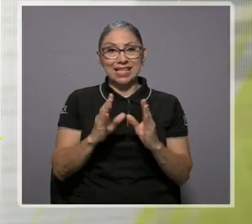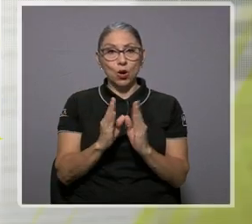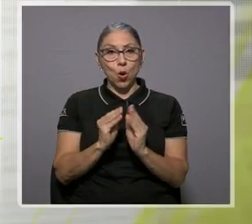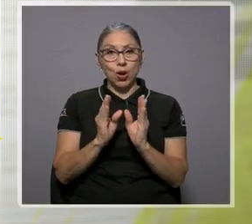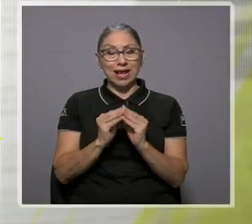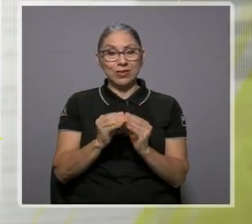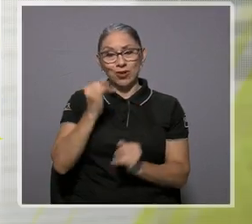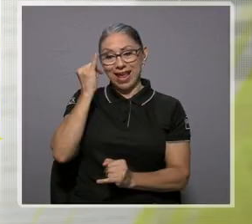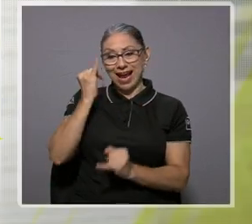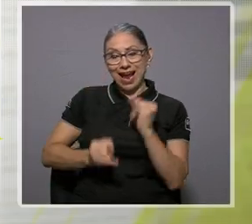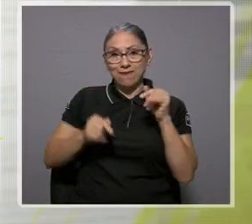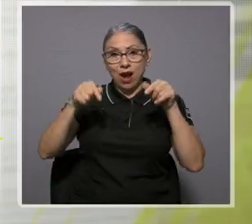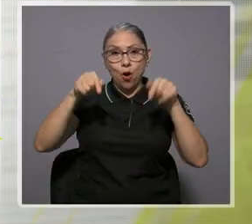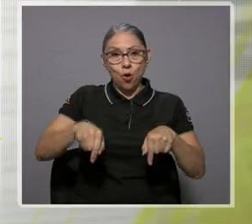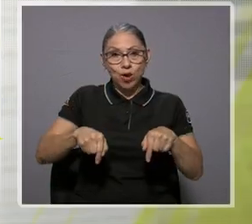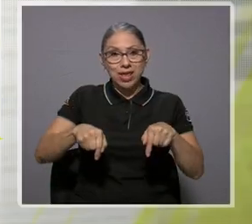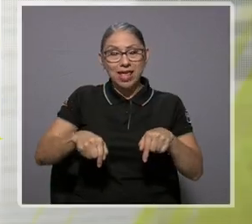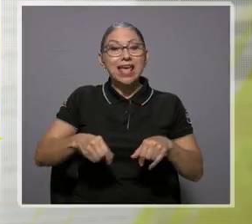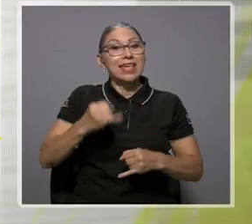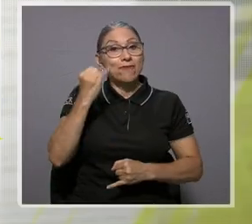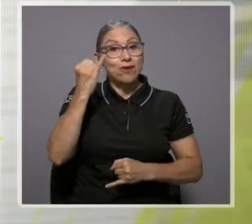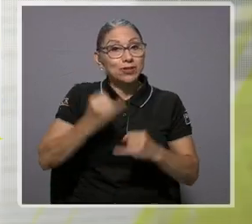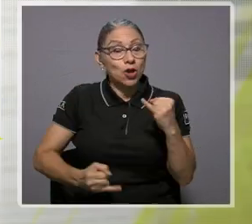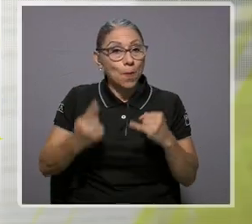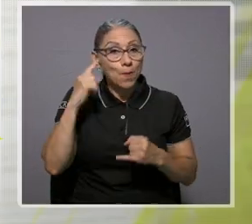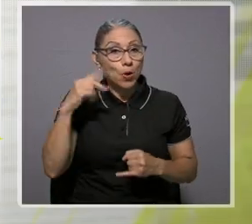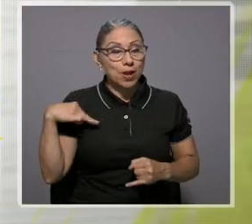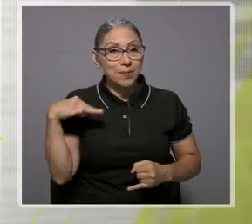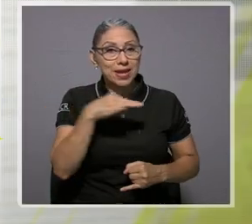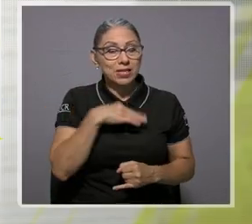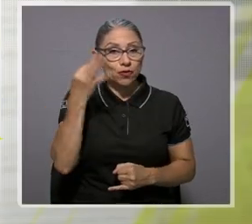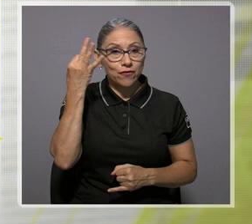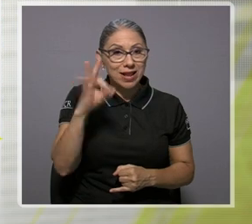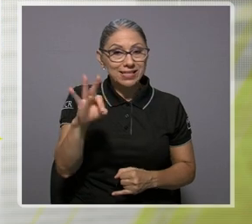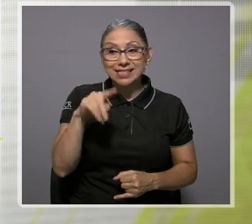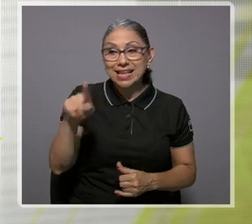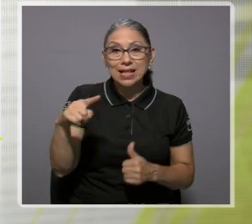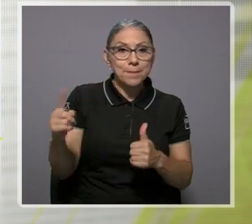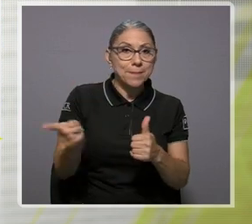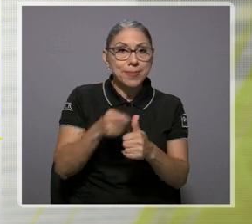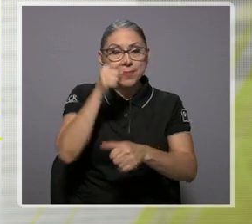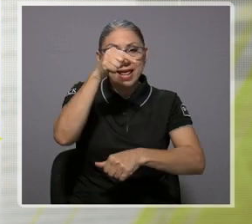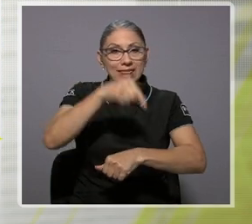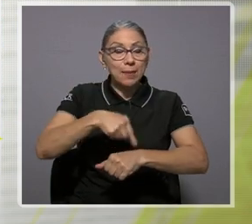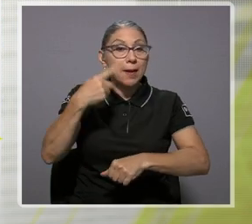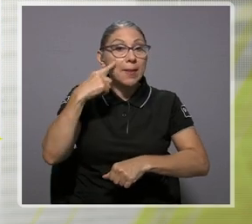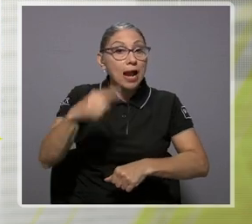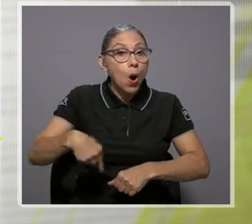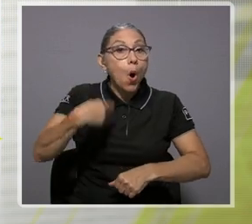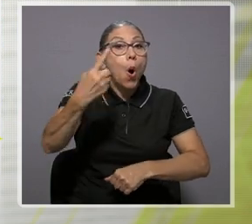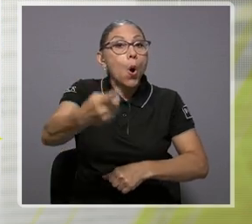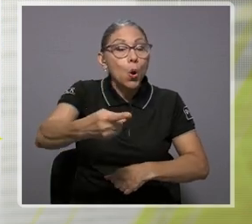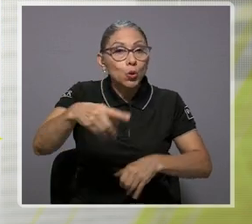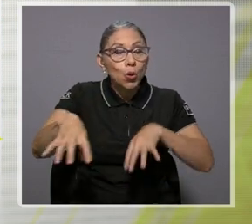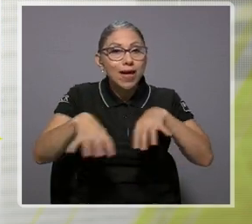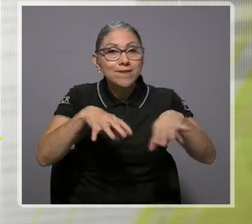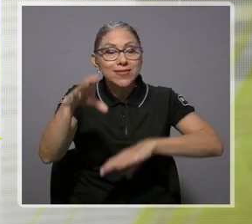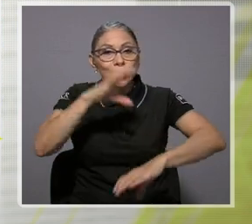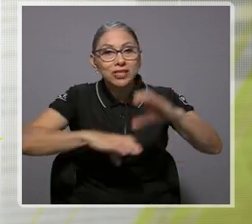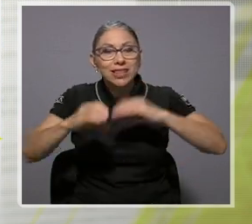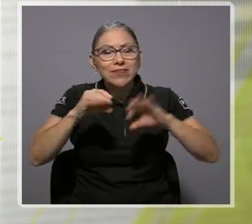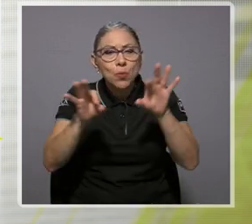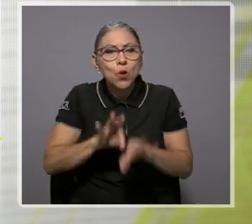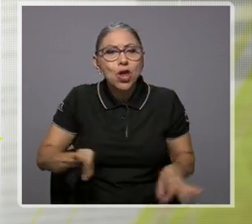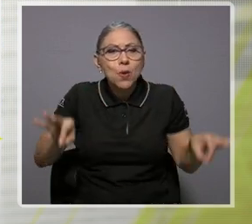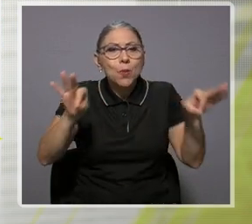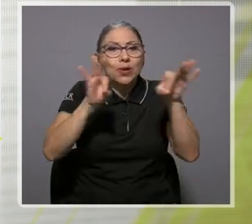CISOS, que fue clausurado por el ministro francés, es la primera etapa para otro evento científico muy importante que tendrá